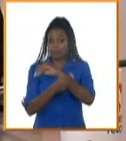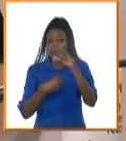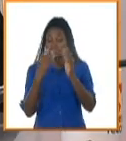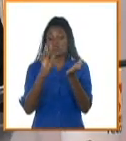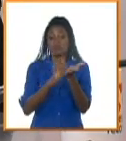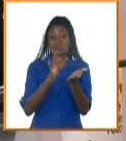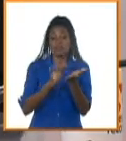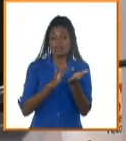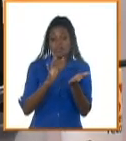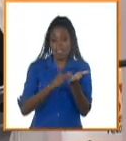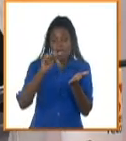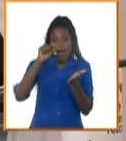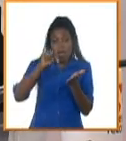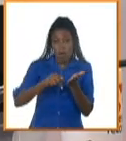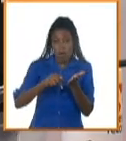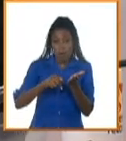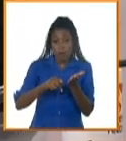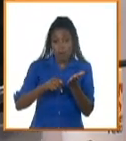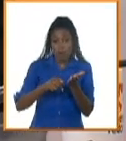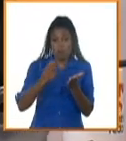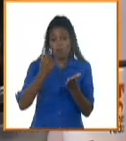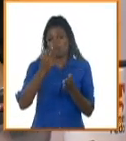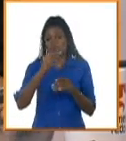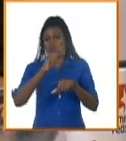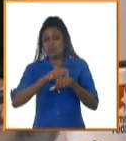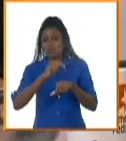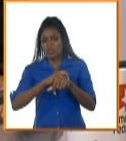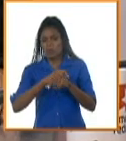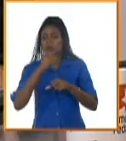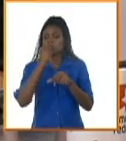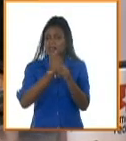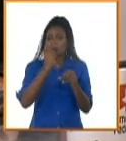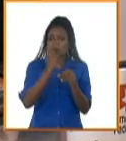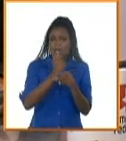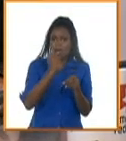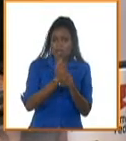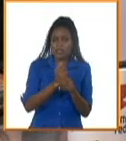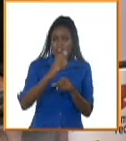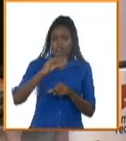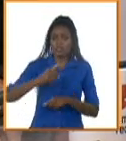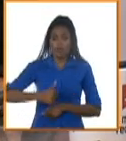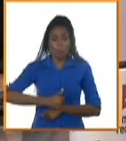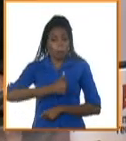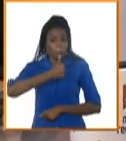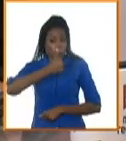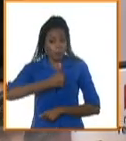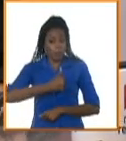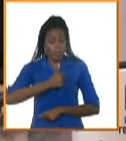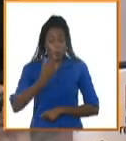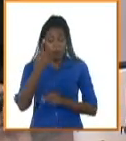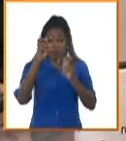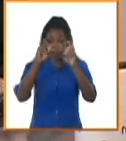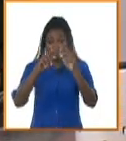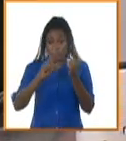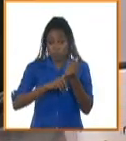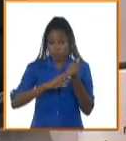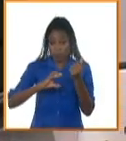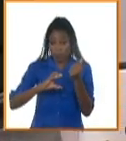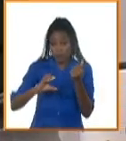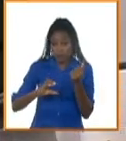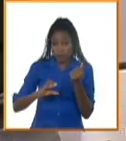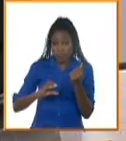que es en la que estamos desde hace un tiempo trabajando y decía el presidente y primer Secretario del partido Ernesto